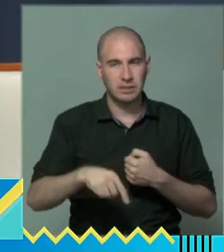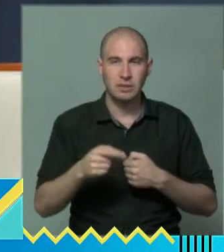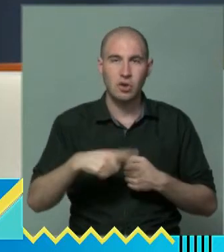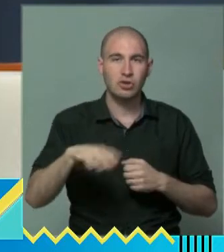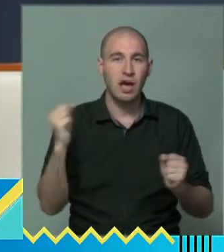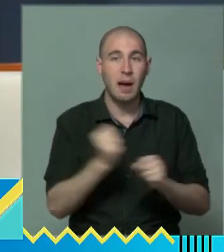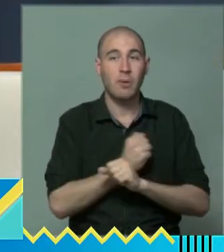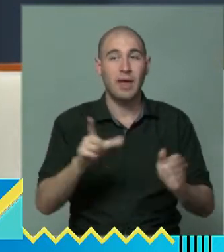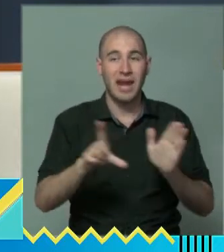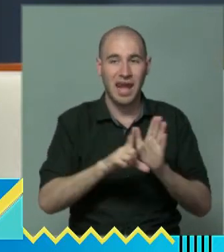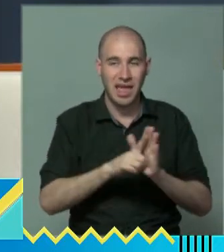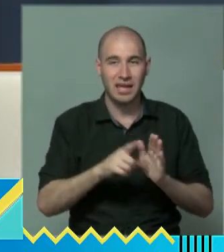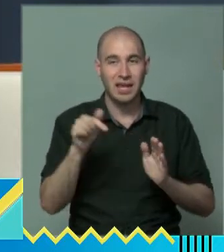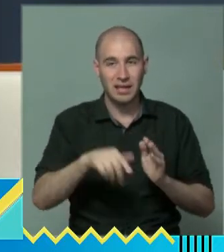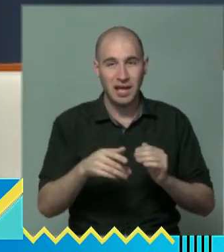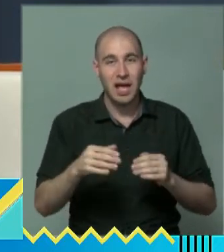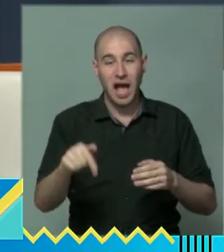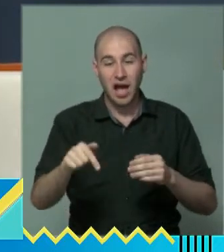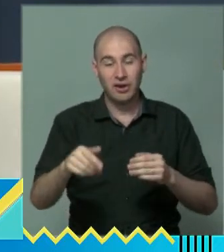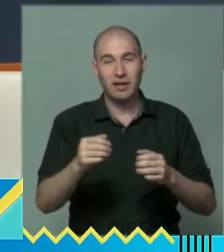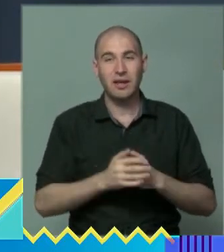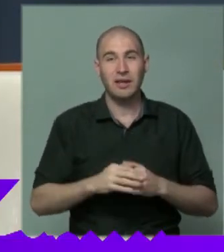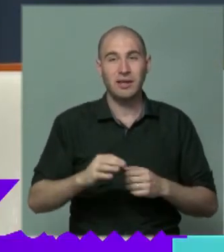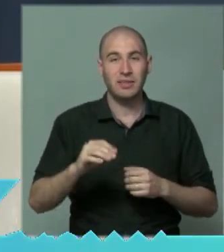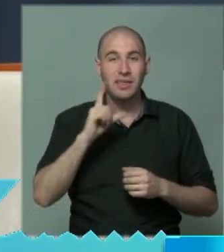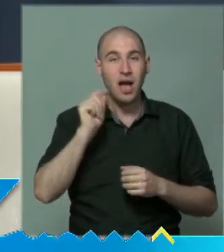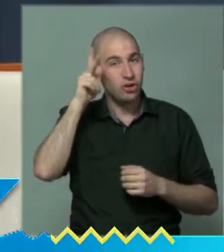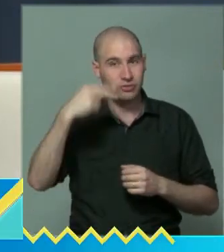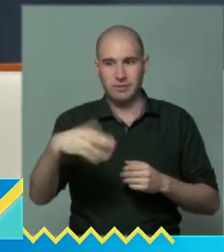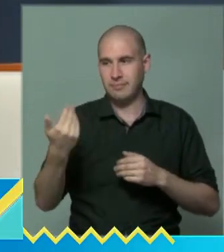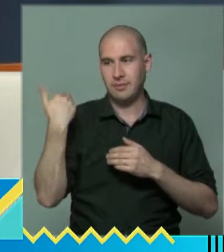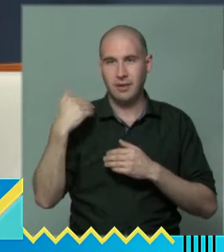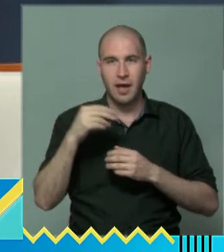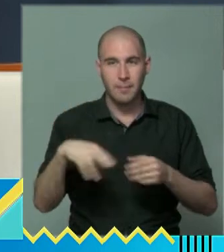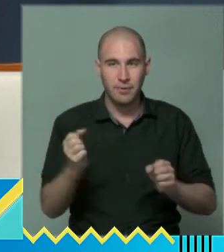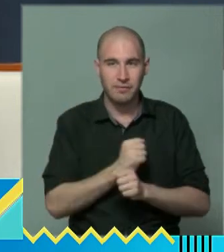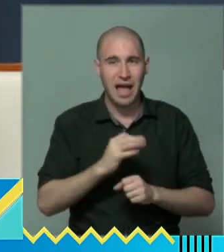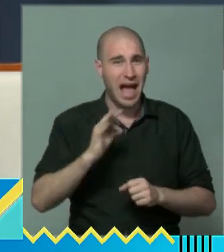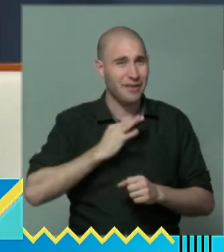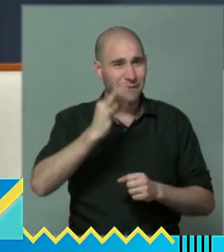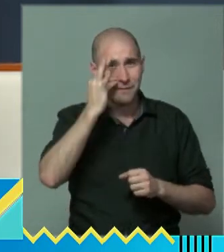que sancionar una ley de esta naturaleza que recién la tenemos desde el pasado 8 de noviembre. 20 es decir, años tardó.